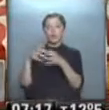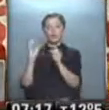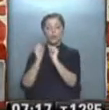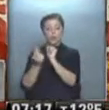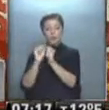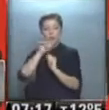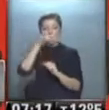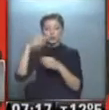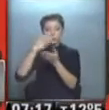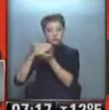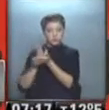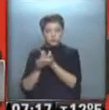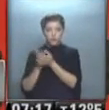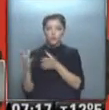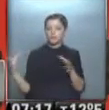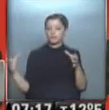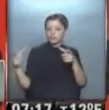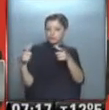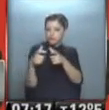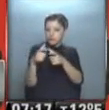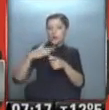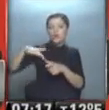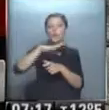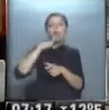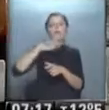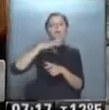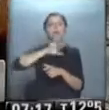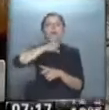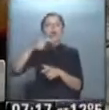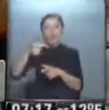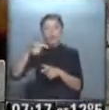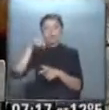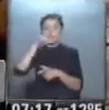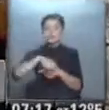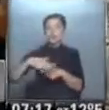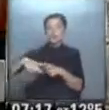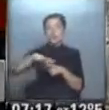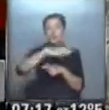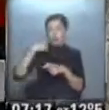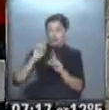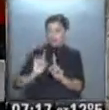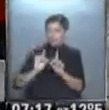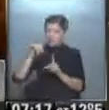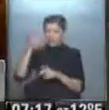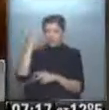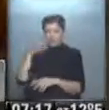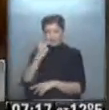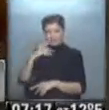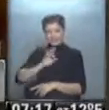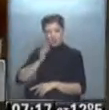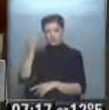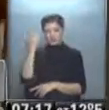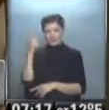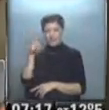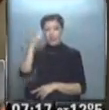de izquierda se reunieron el barrio de barracas en la esquina de luján y perdriel lugar donde fue asesinado mariano ferreyra a manos de un grupo